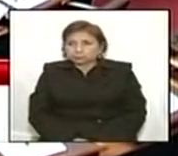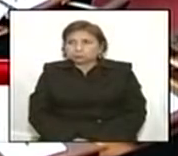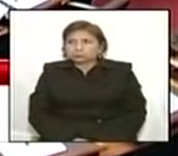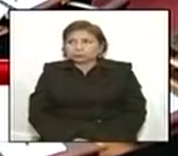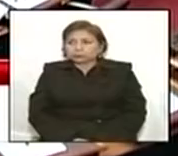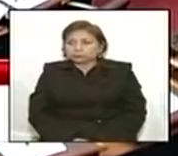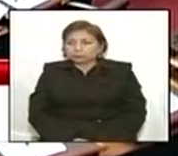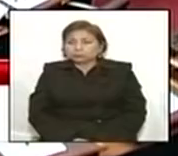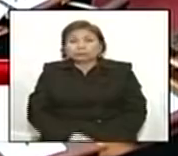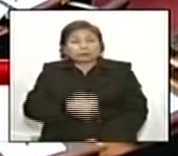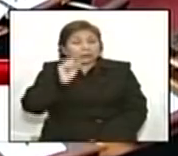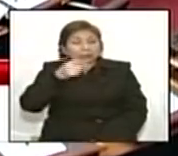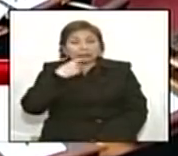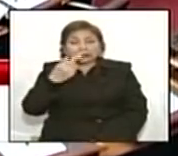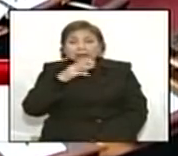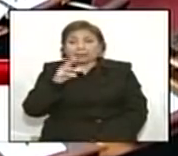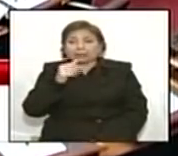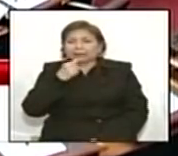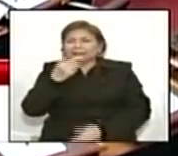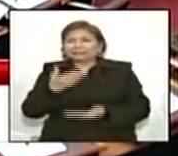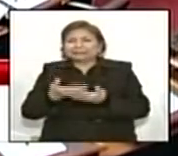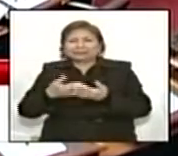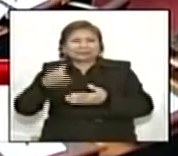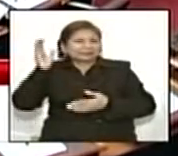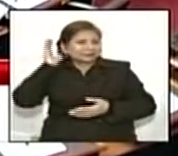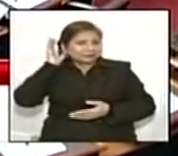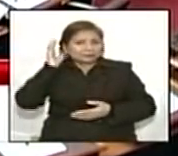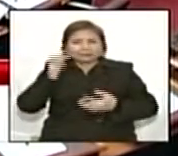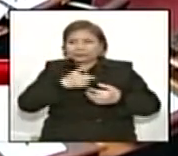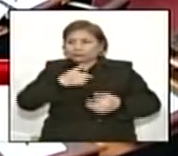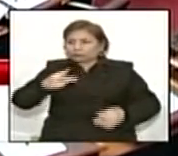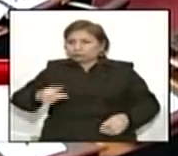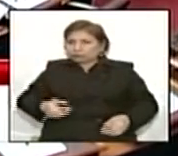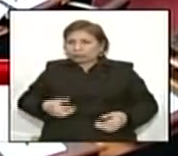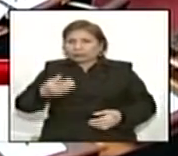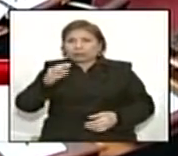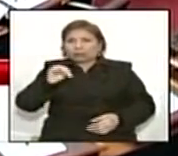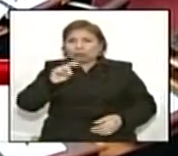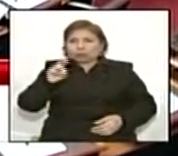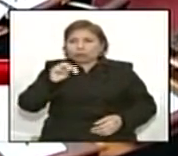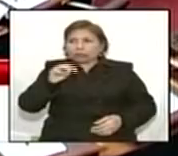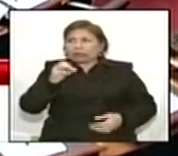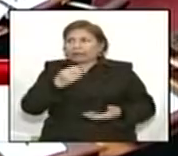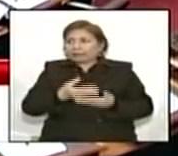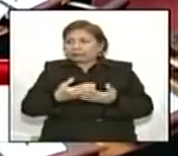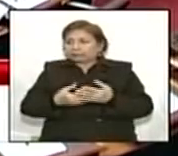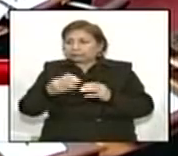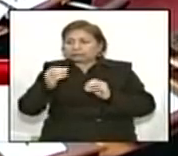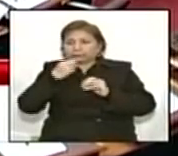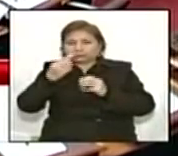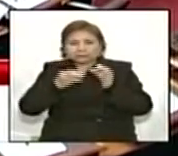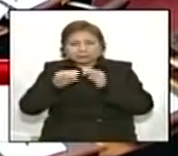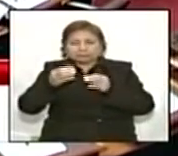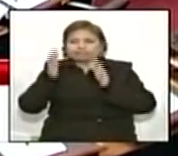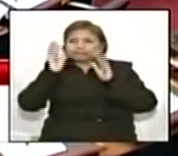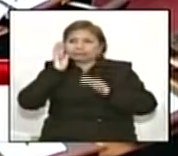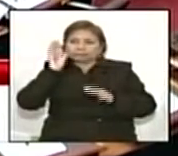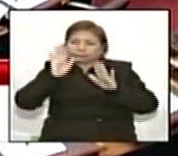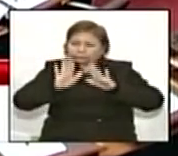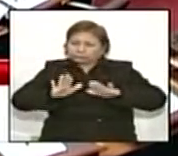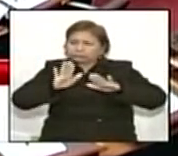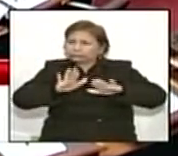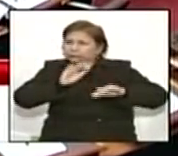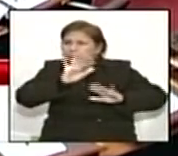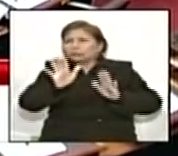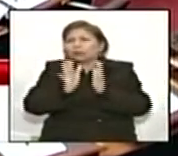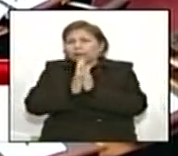votos. Ya hay voces que lo están pidiendo con claridad. Y hay que decirlo, lo perdería por una razón, no